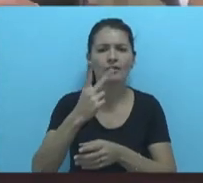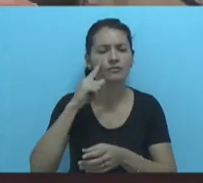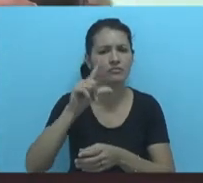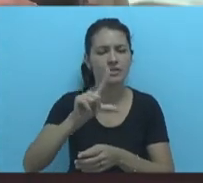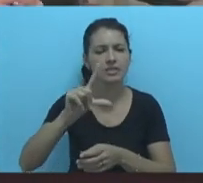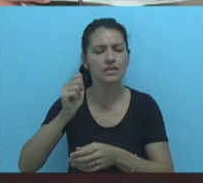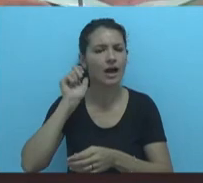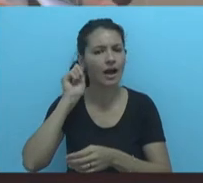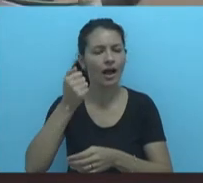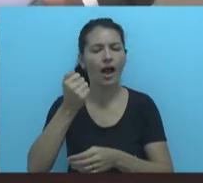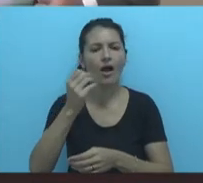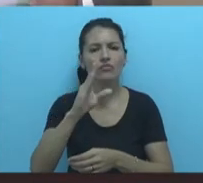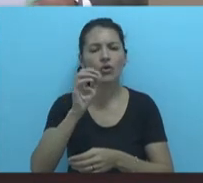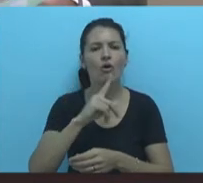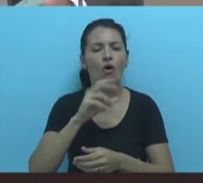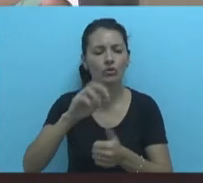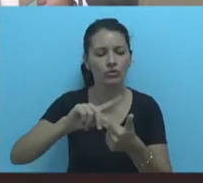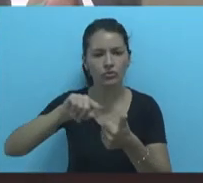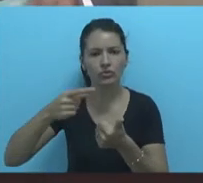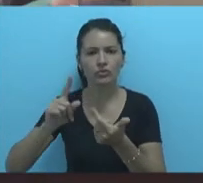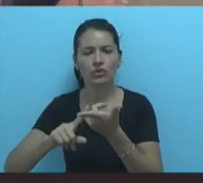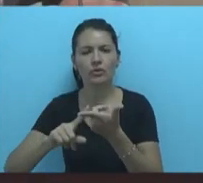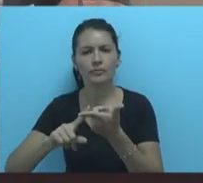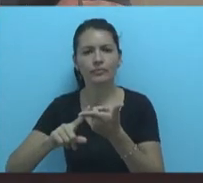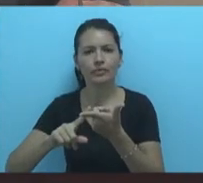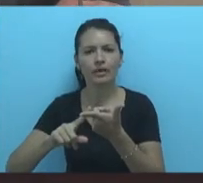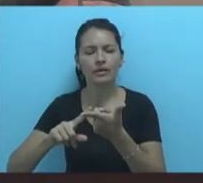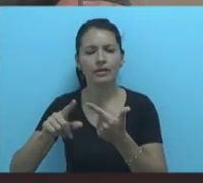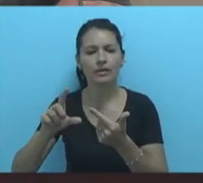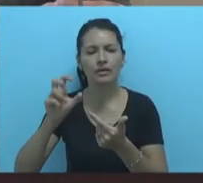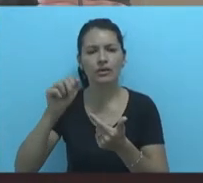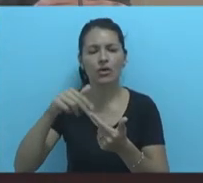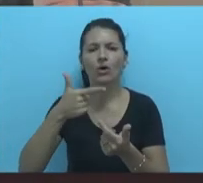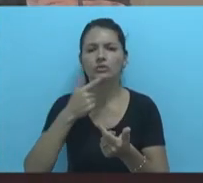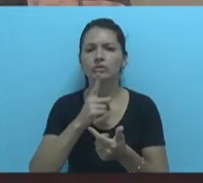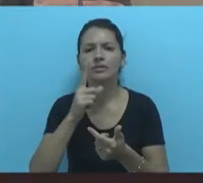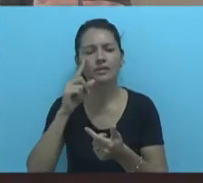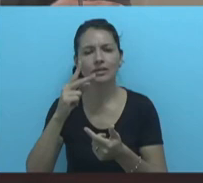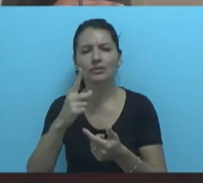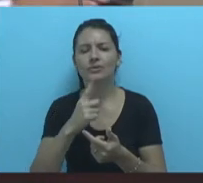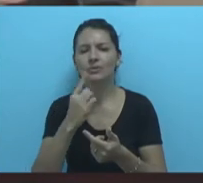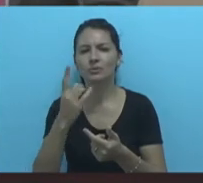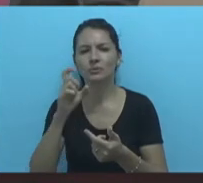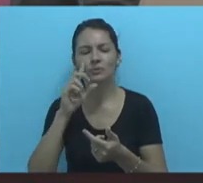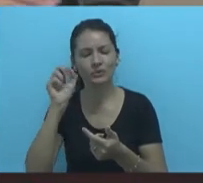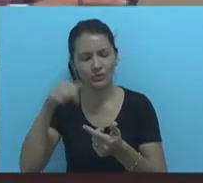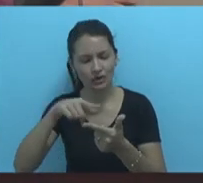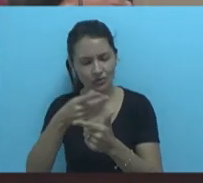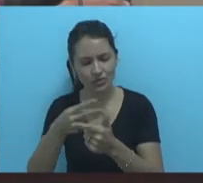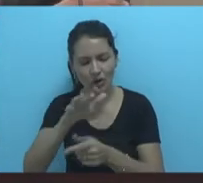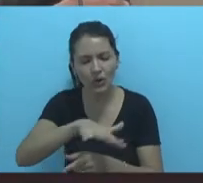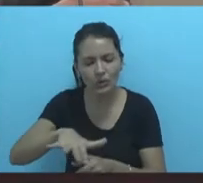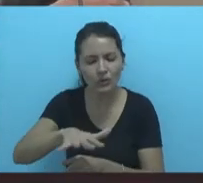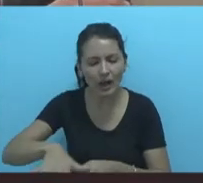A consideración el tratamiento sobre tablas del proyecto de comunicación resulta aprobado. Tiene la palabra el diputado